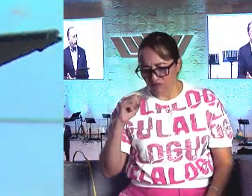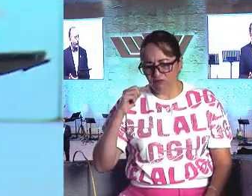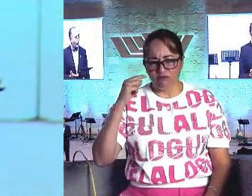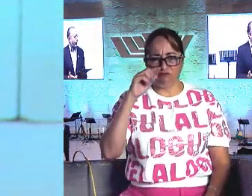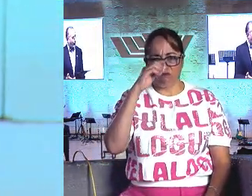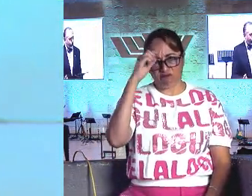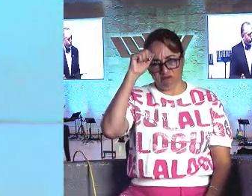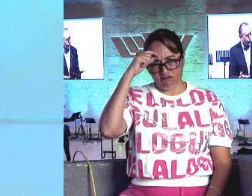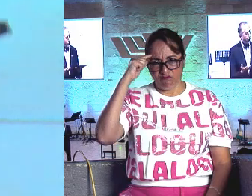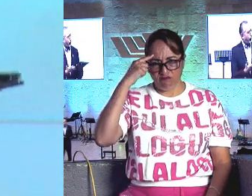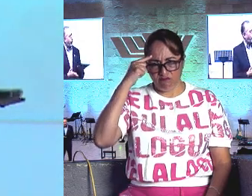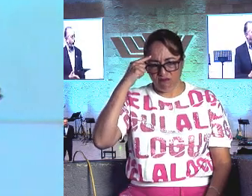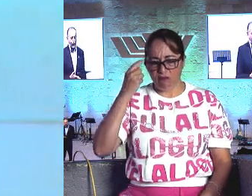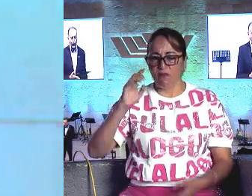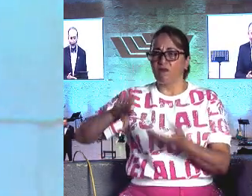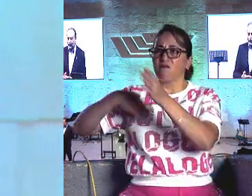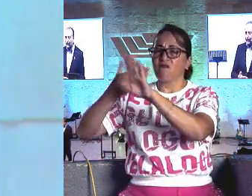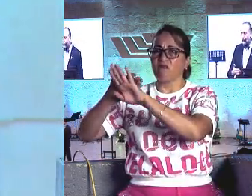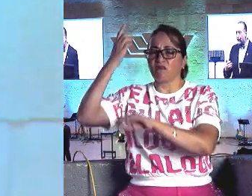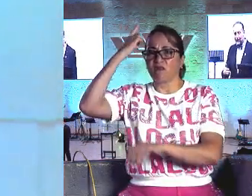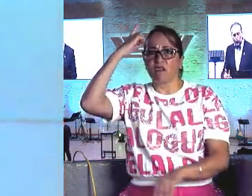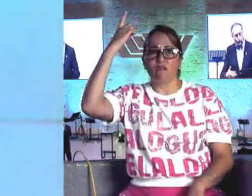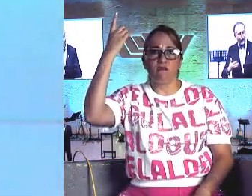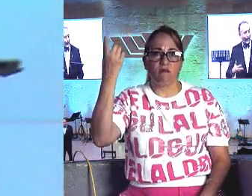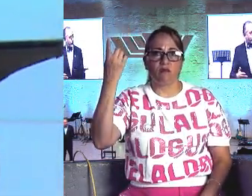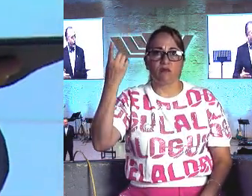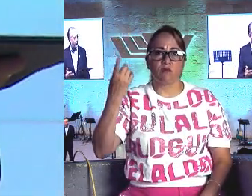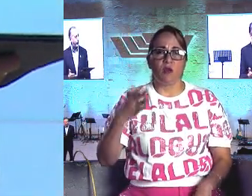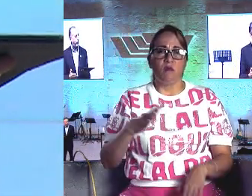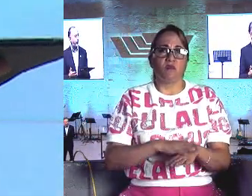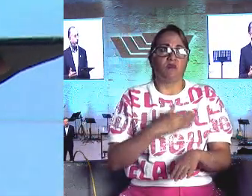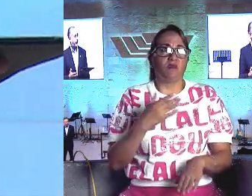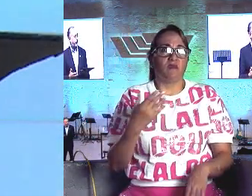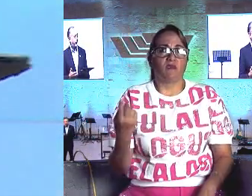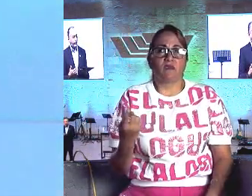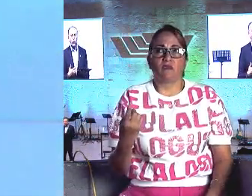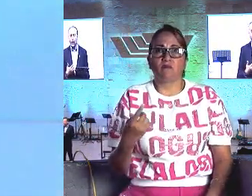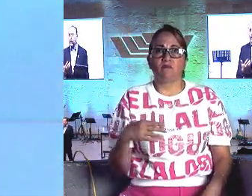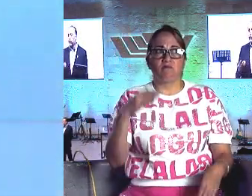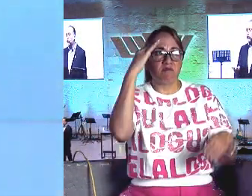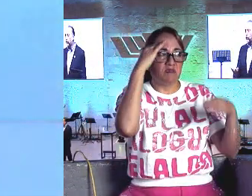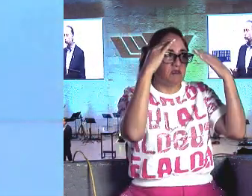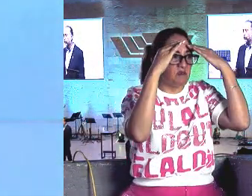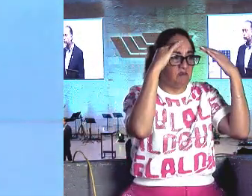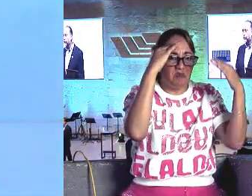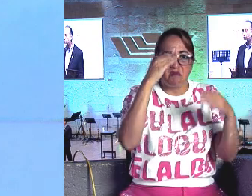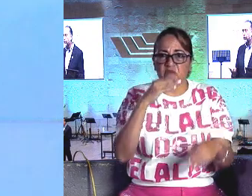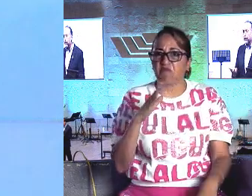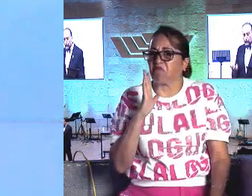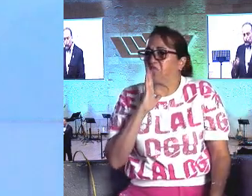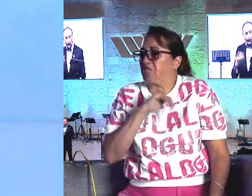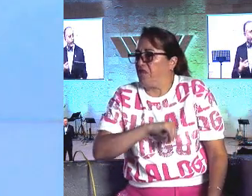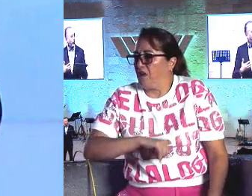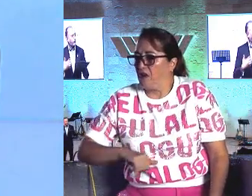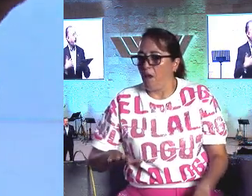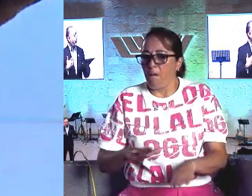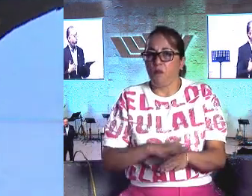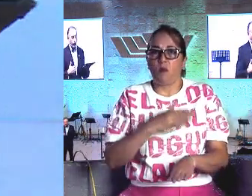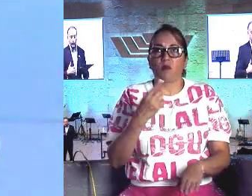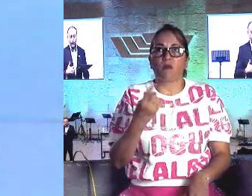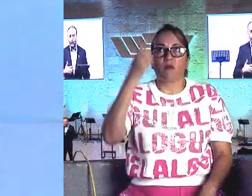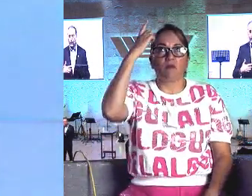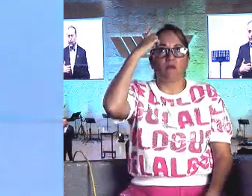voy a congregarme? ¿Por qué voy a volver a ir a la iglesia si mi Dios me ha hecho? Está enojada con Dios. ¿Por qué Dios